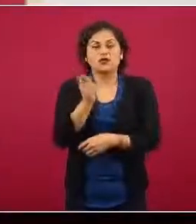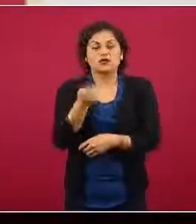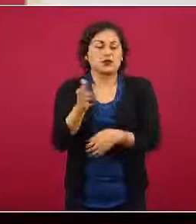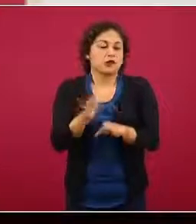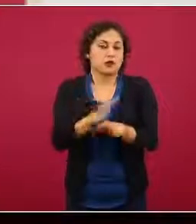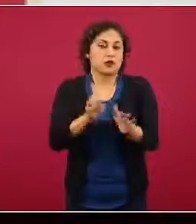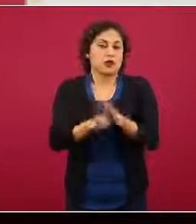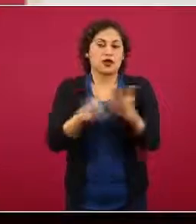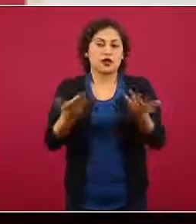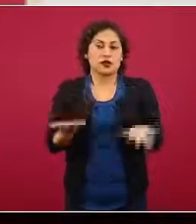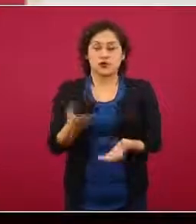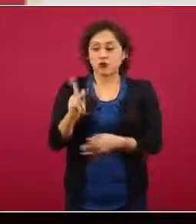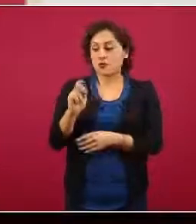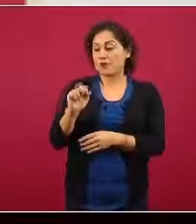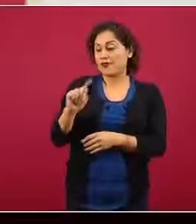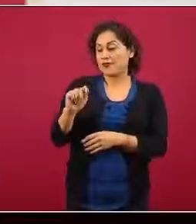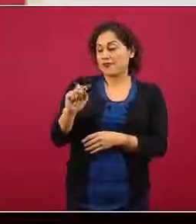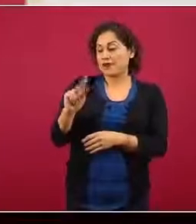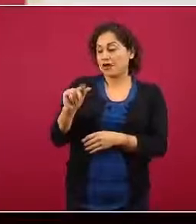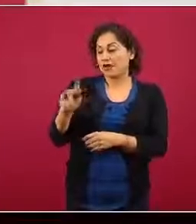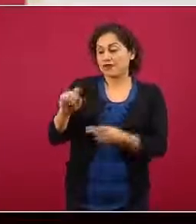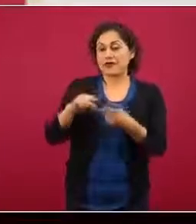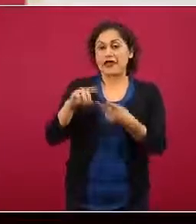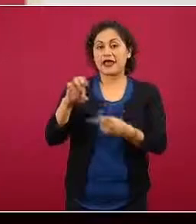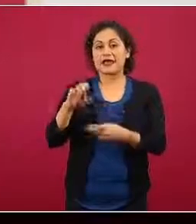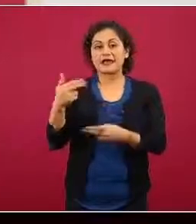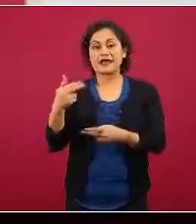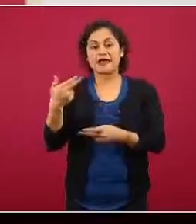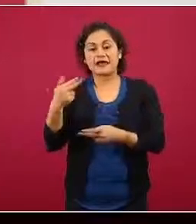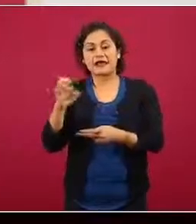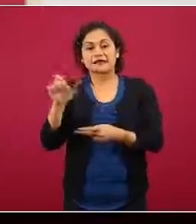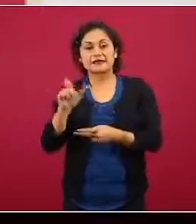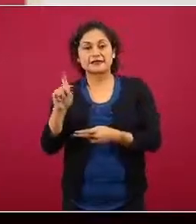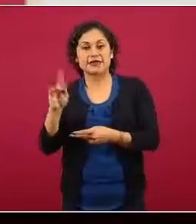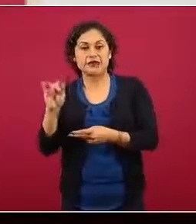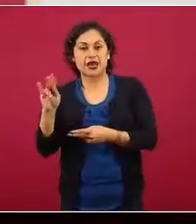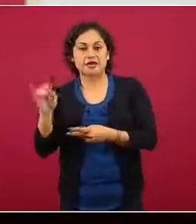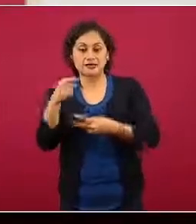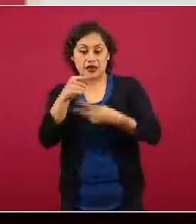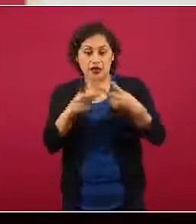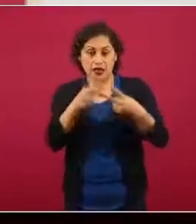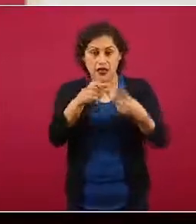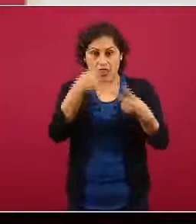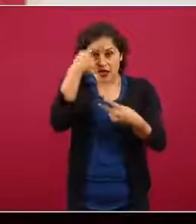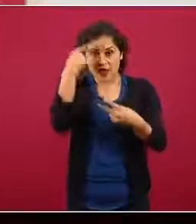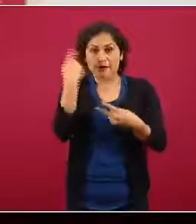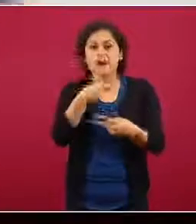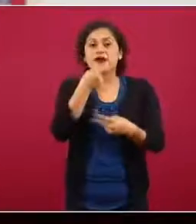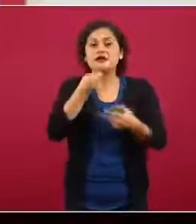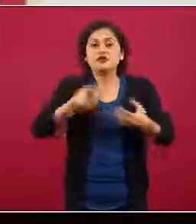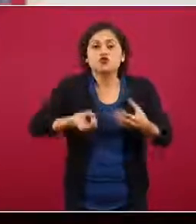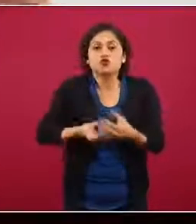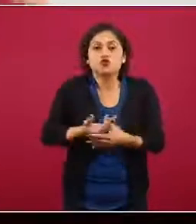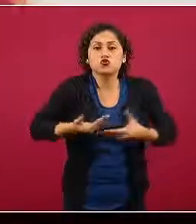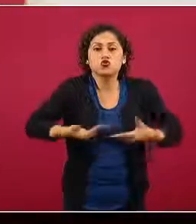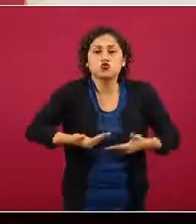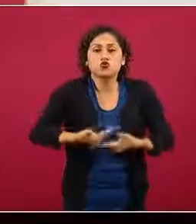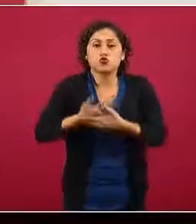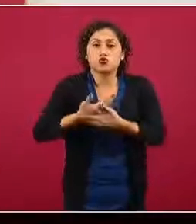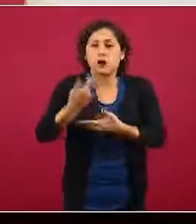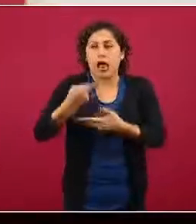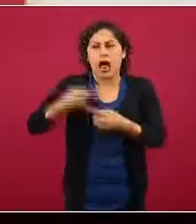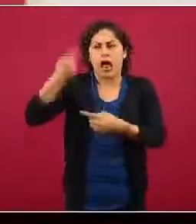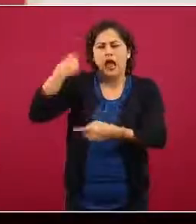de pentavalente o hexavalente, pues es universal, pero para niñas y niños que van naciendo, ¿no? Y que ya tienen muchos años.